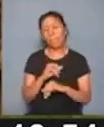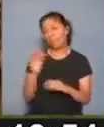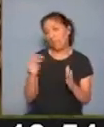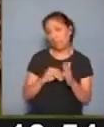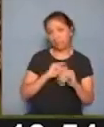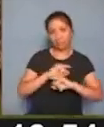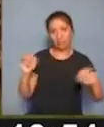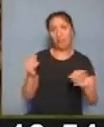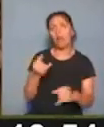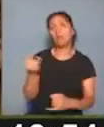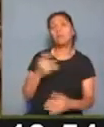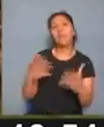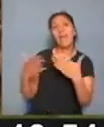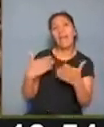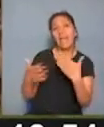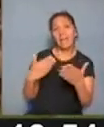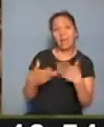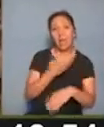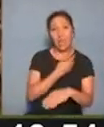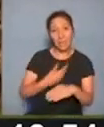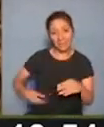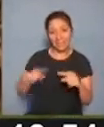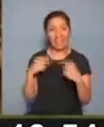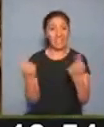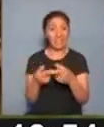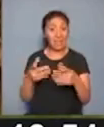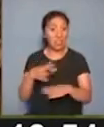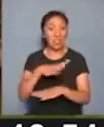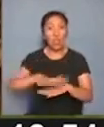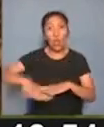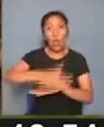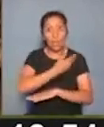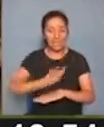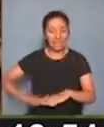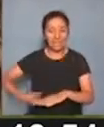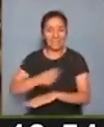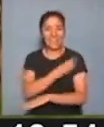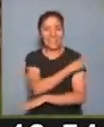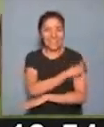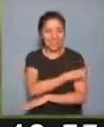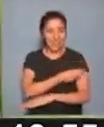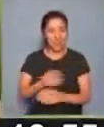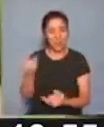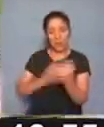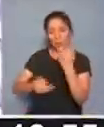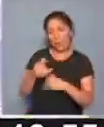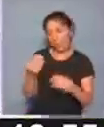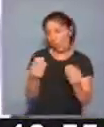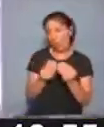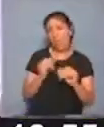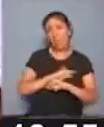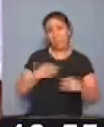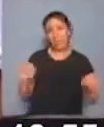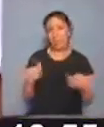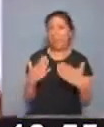nosotros con María teseira qui es la presidente del centro vecinal de dicho barrio para que nos brinde más detalles María cómo le va muy buenas tardes Gracias